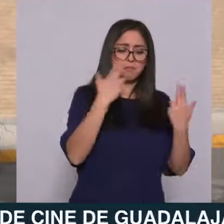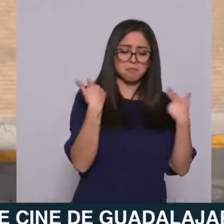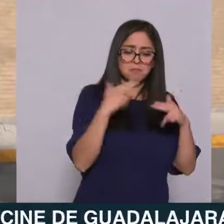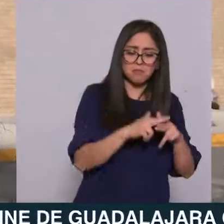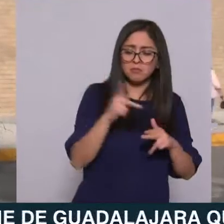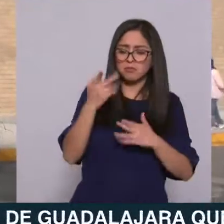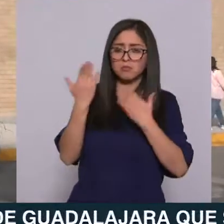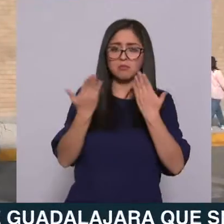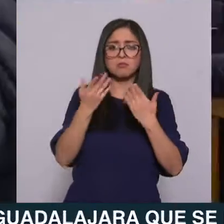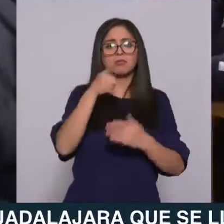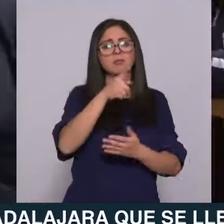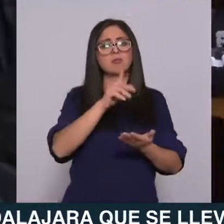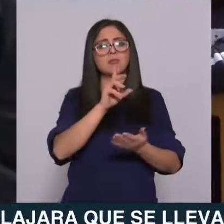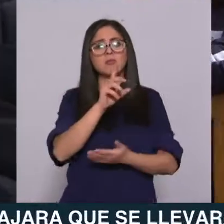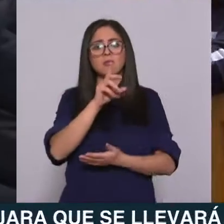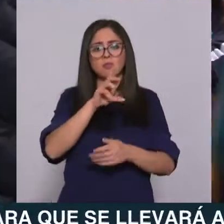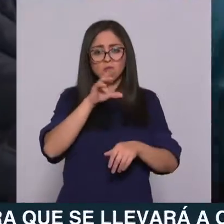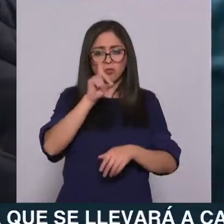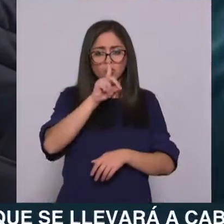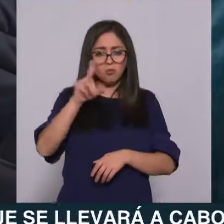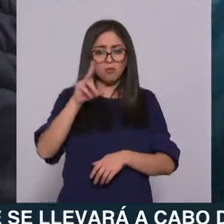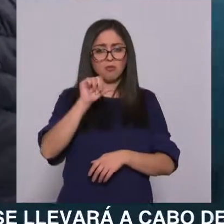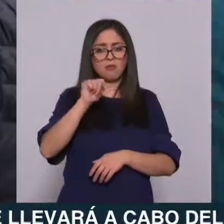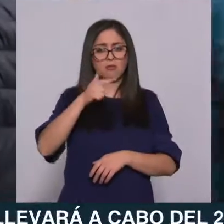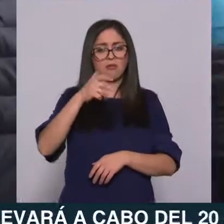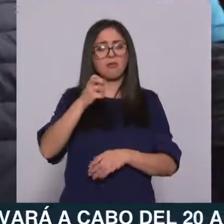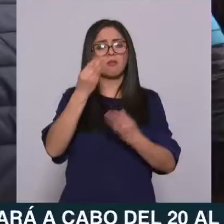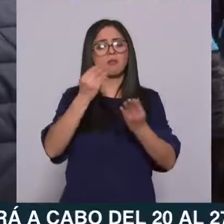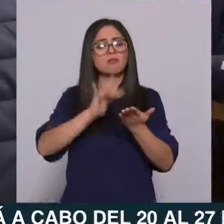investigador emérito de la UNAM, muchísimas gracias por habernos tomado la llamada